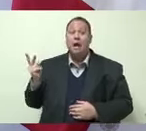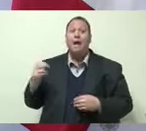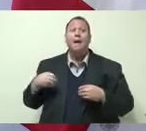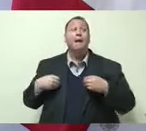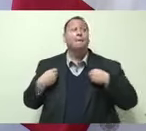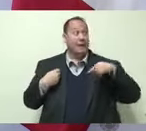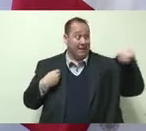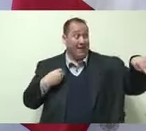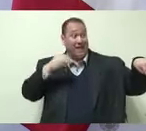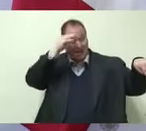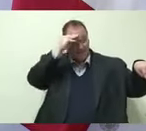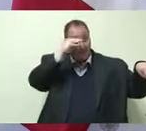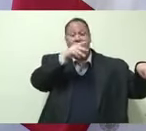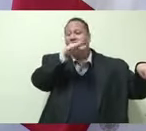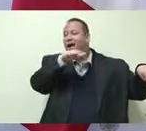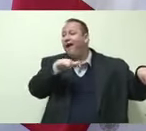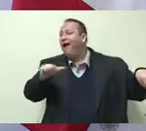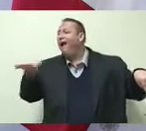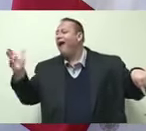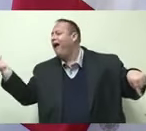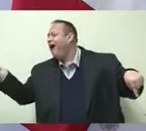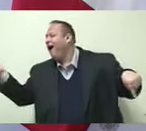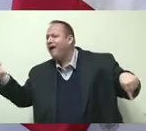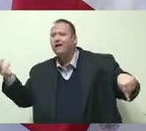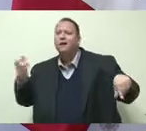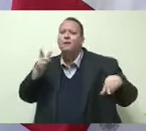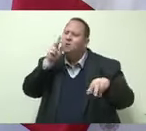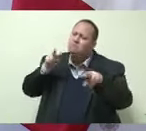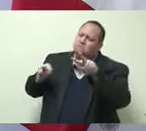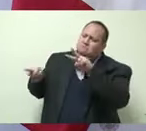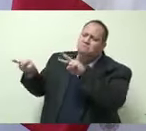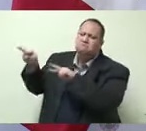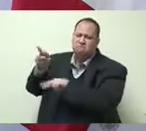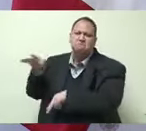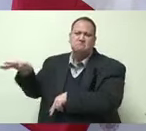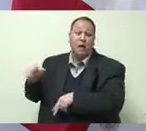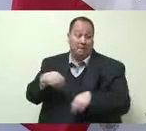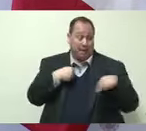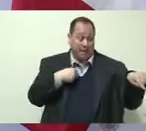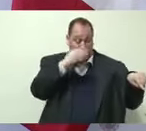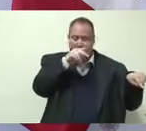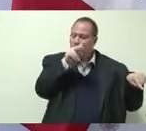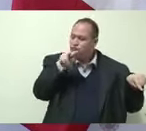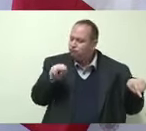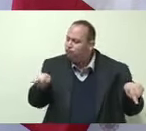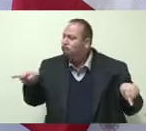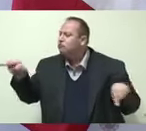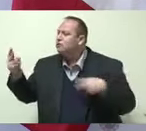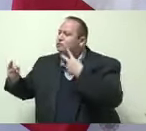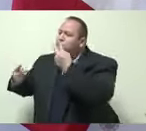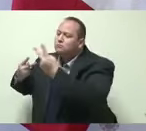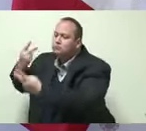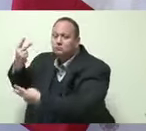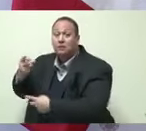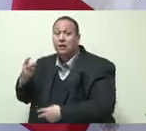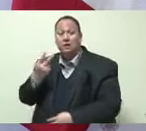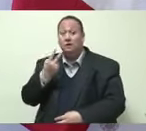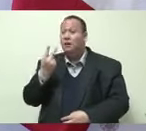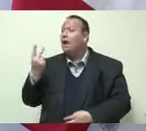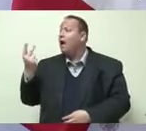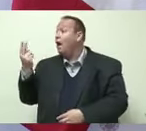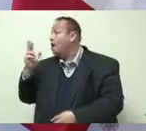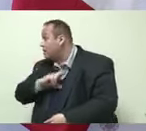Mexicali y se encontraron desarrollando funciones de responsabilidad en seguridad pública en aquel municipio, de manera que mientras ellos salían